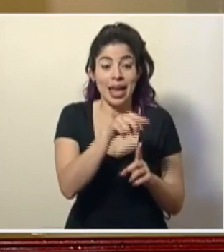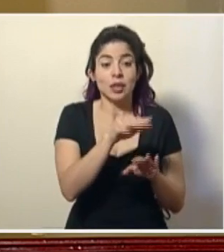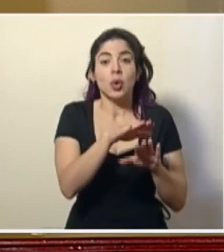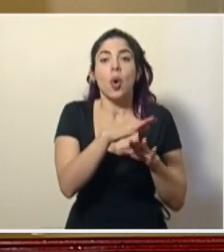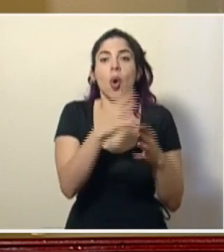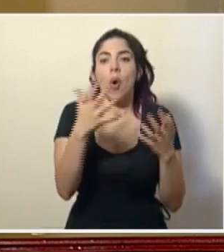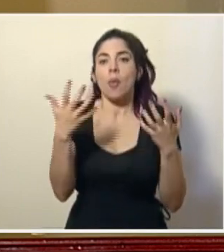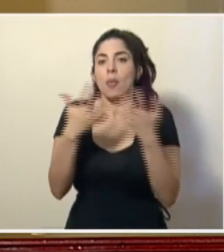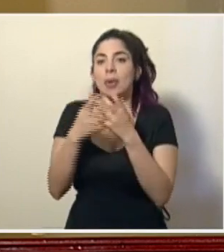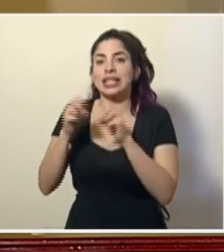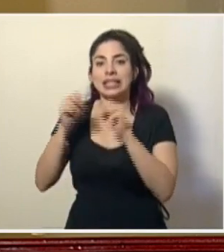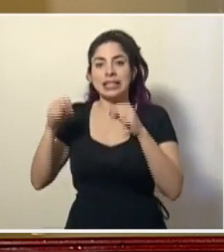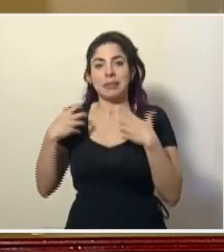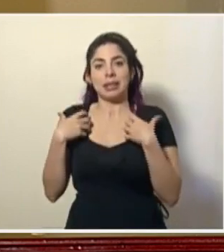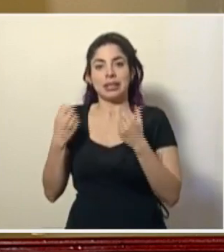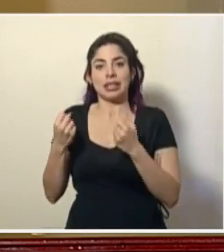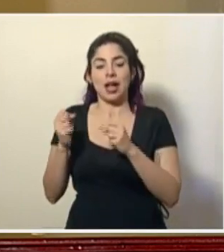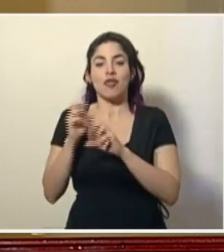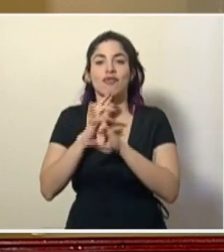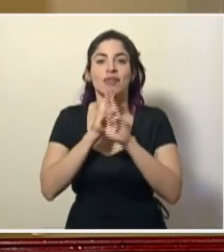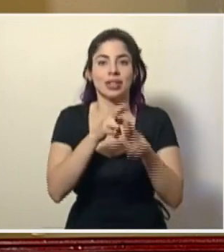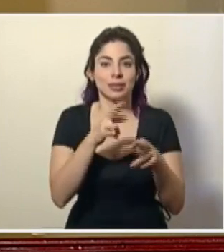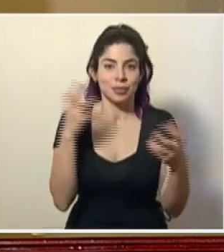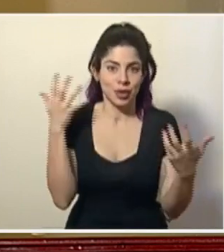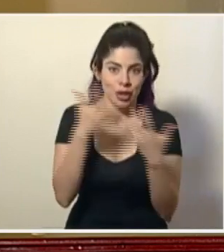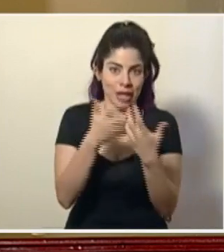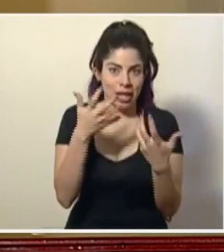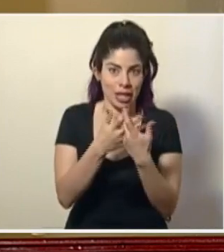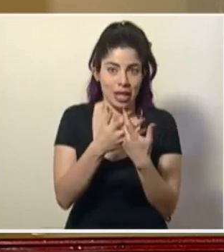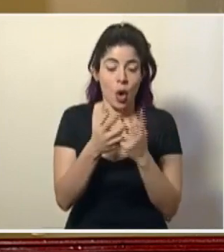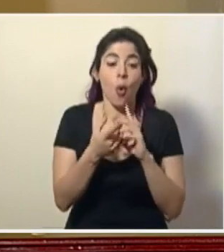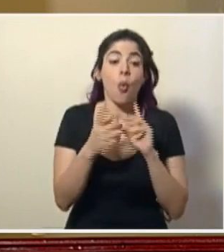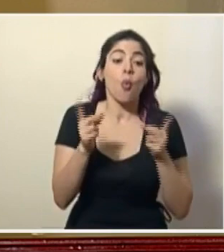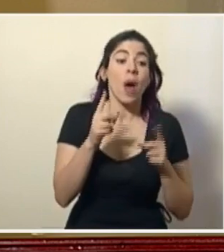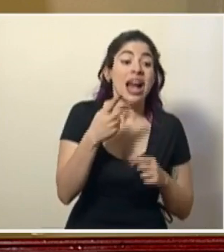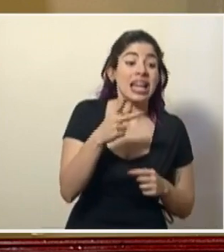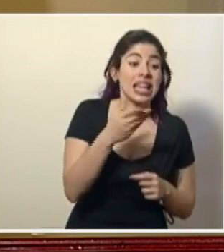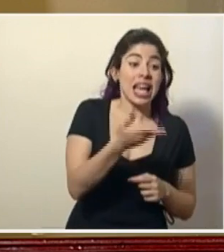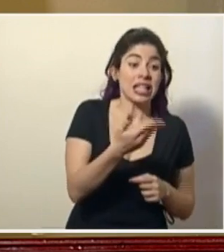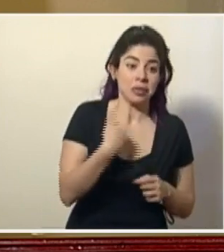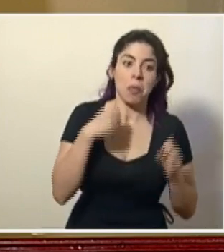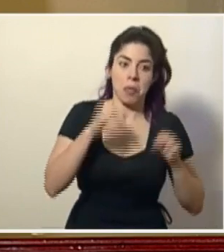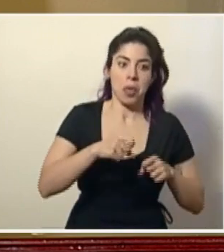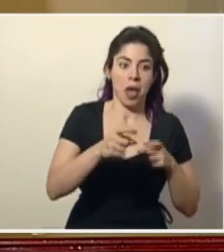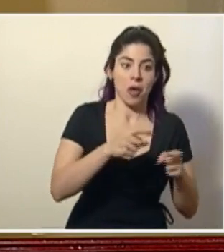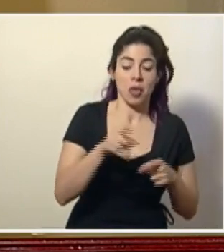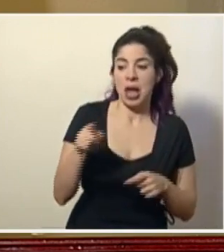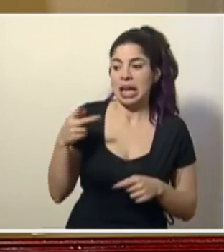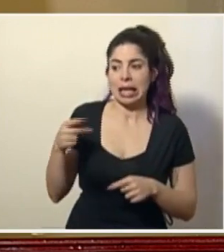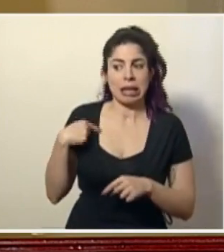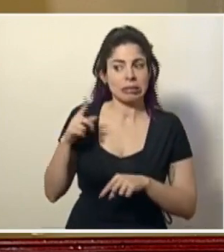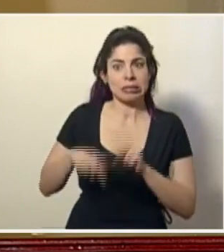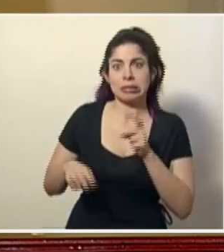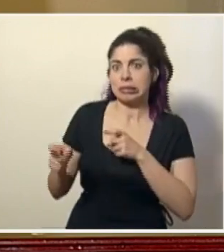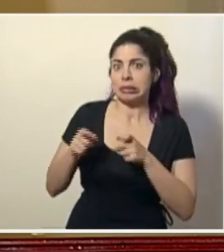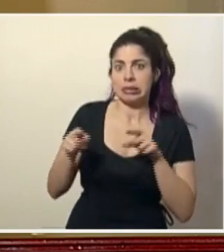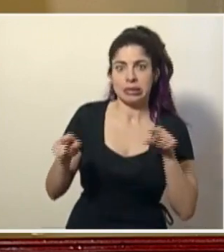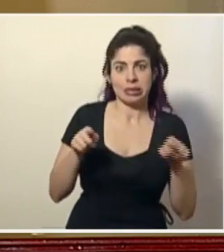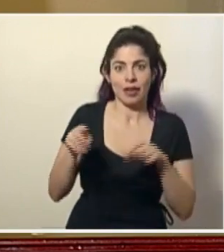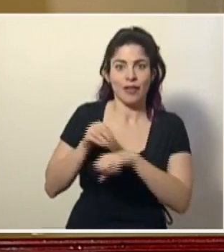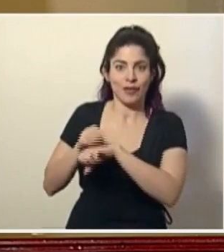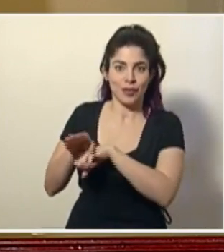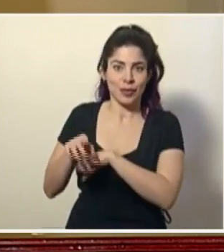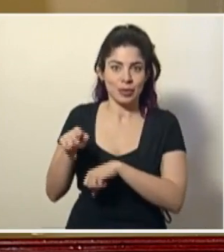capacidad de respuesta del sistema de salud, cuáles riesgos podemos controlar y cuáles riesgos no podemos controlar. En esa línea,